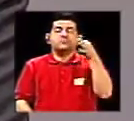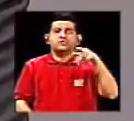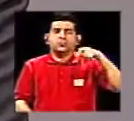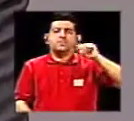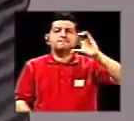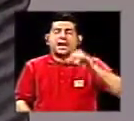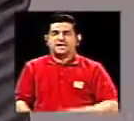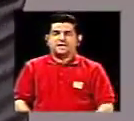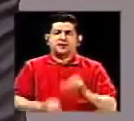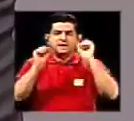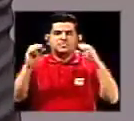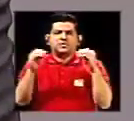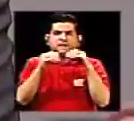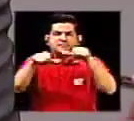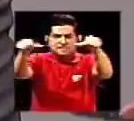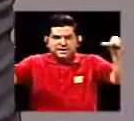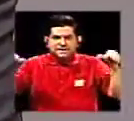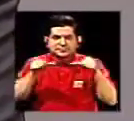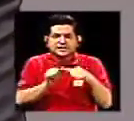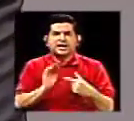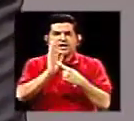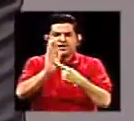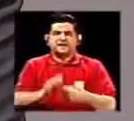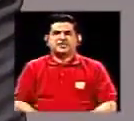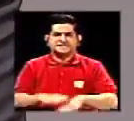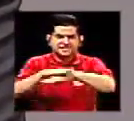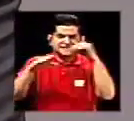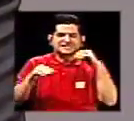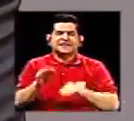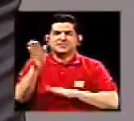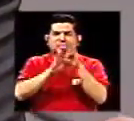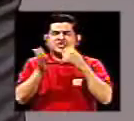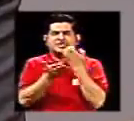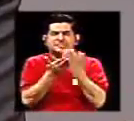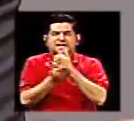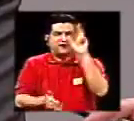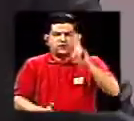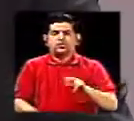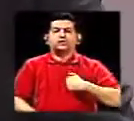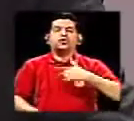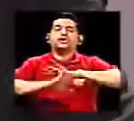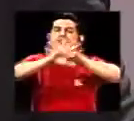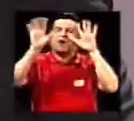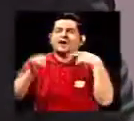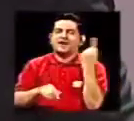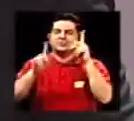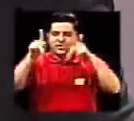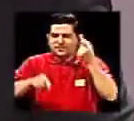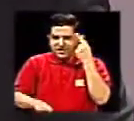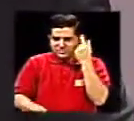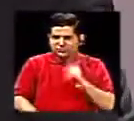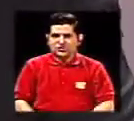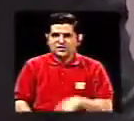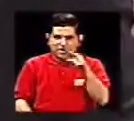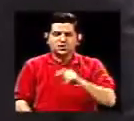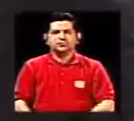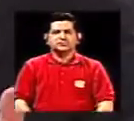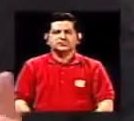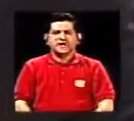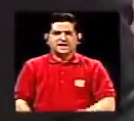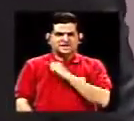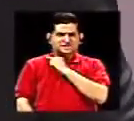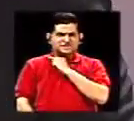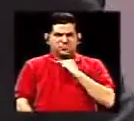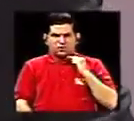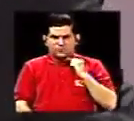lograr expresarse más en esos sectores excluidos del desarrollo económico costarricense. Y nada más hago la aclaración para que el público entienda que usted es obispo de la Iglesia Luterana.